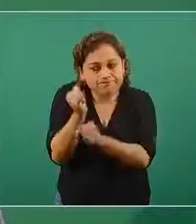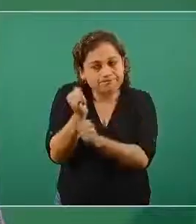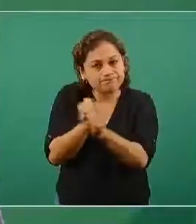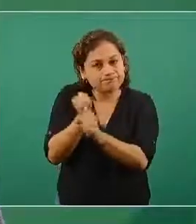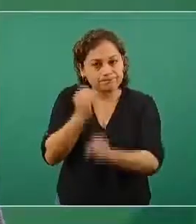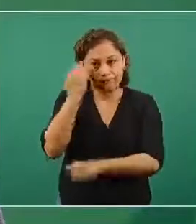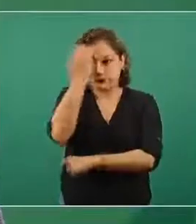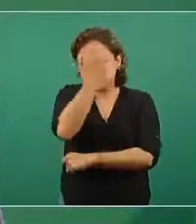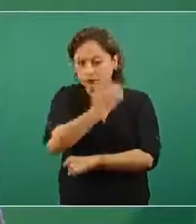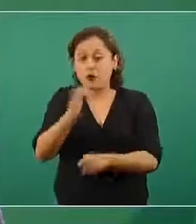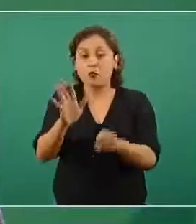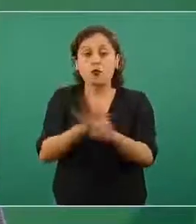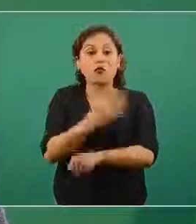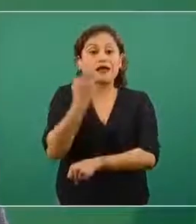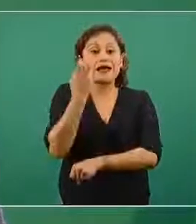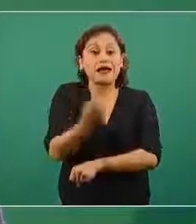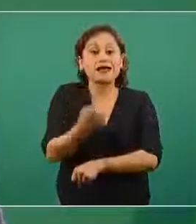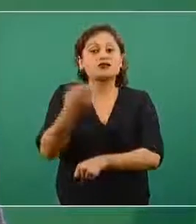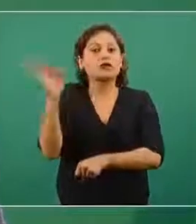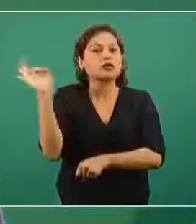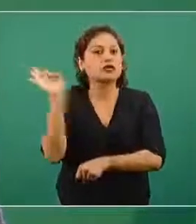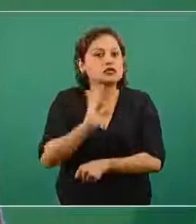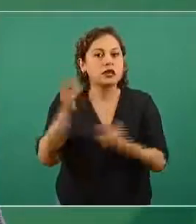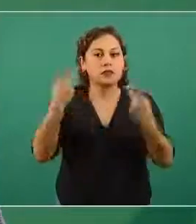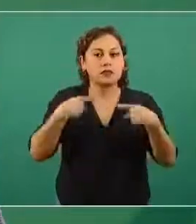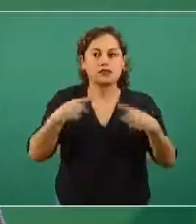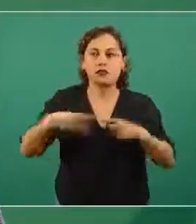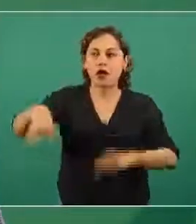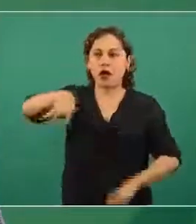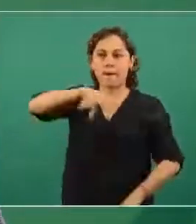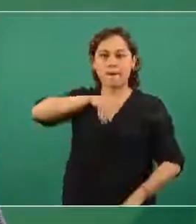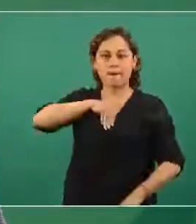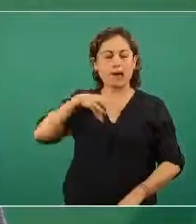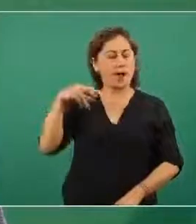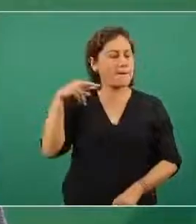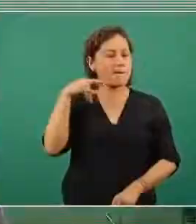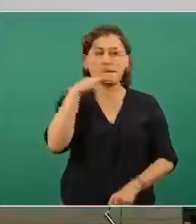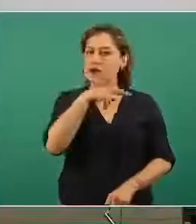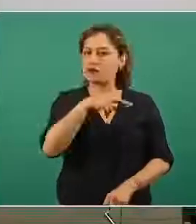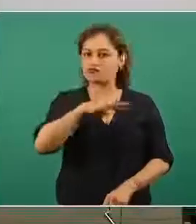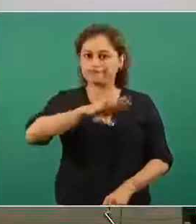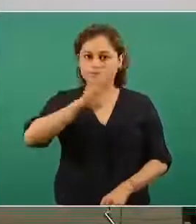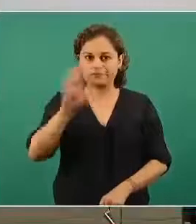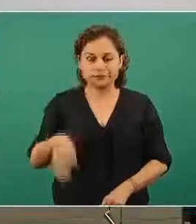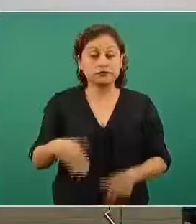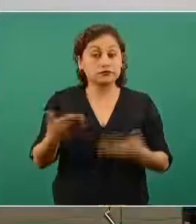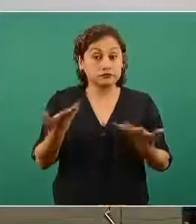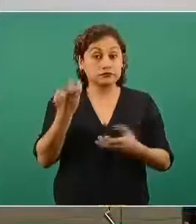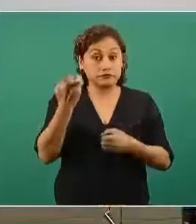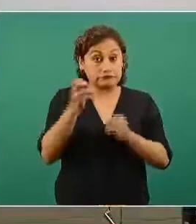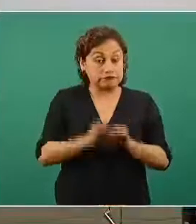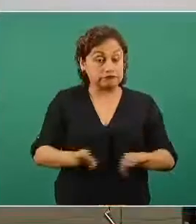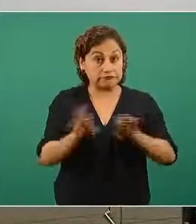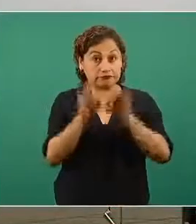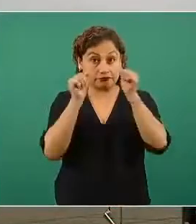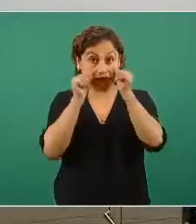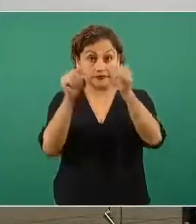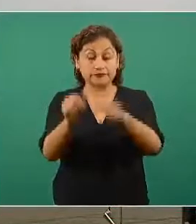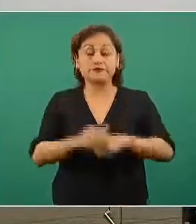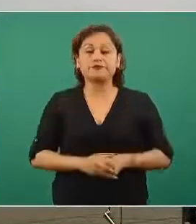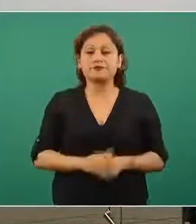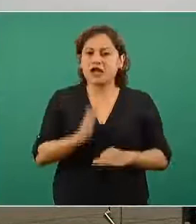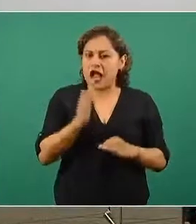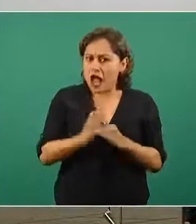incrementar la letalidad y la mortalidad en la población. En este momento hay estudios todavía preliminares,